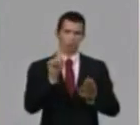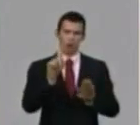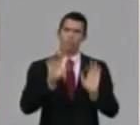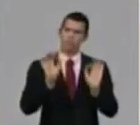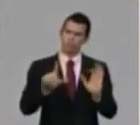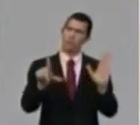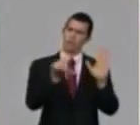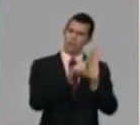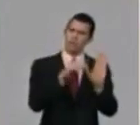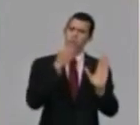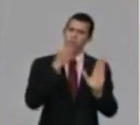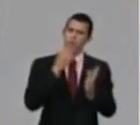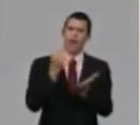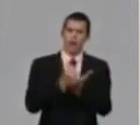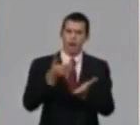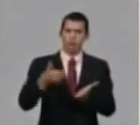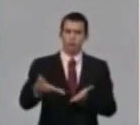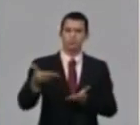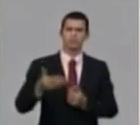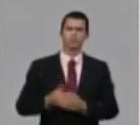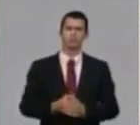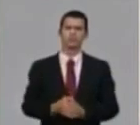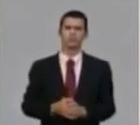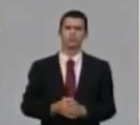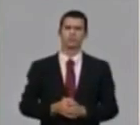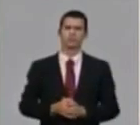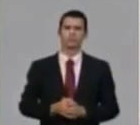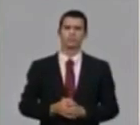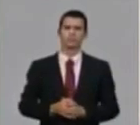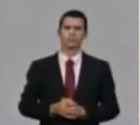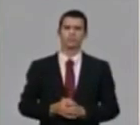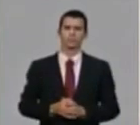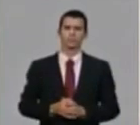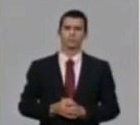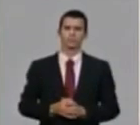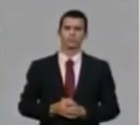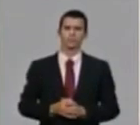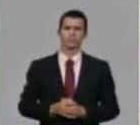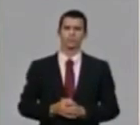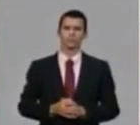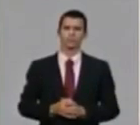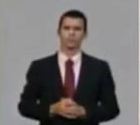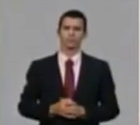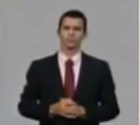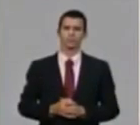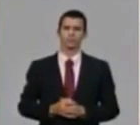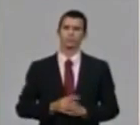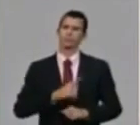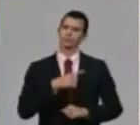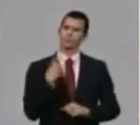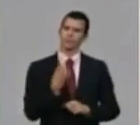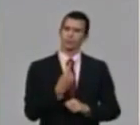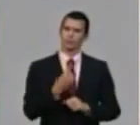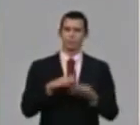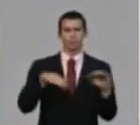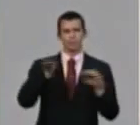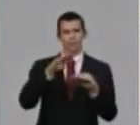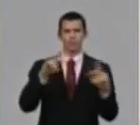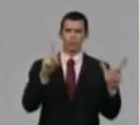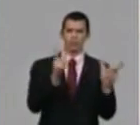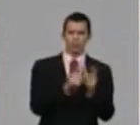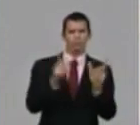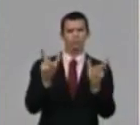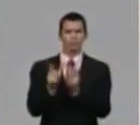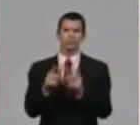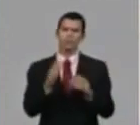también en orientaciones que hemos trasladado a los presidentes de los SOS, desde los organismos, en su momento a los presidentes de los